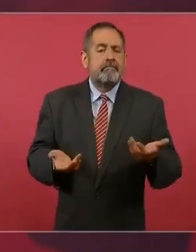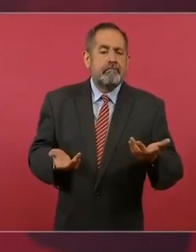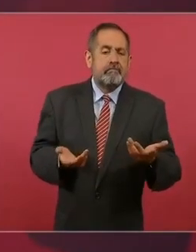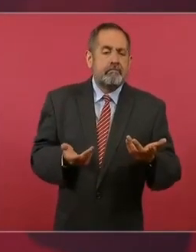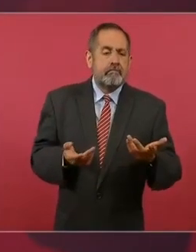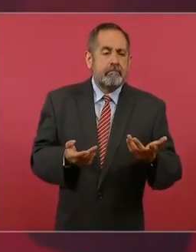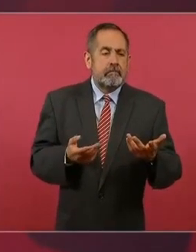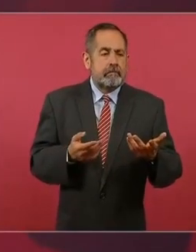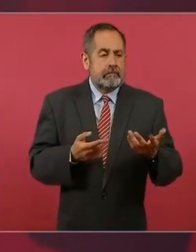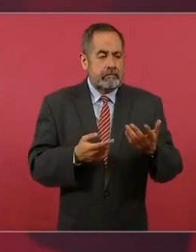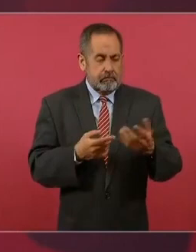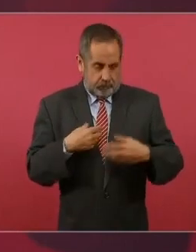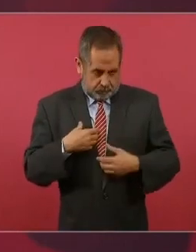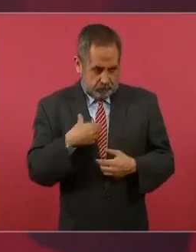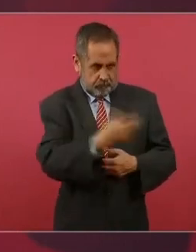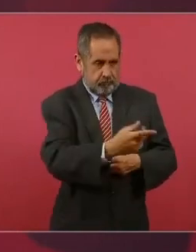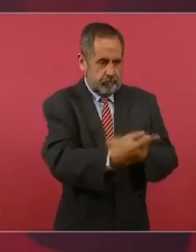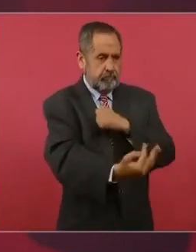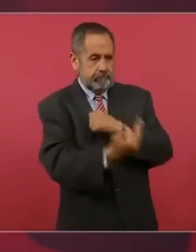a cambio de qué.